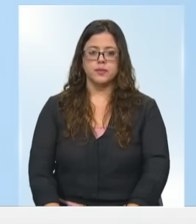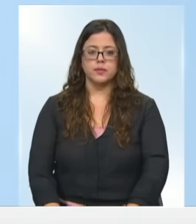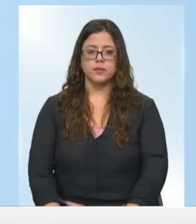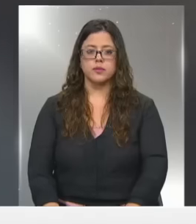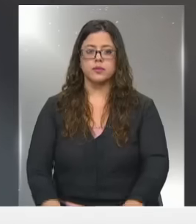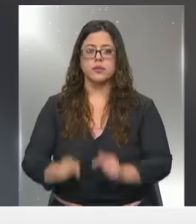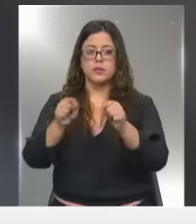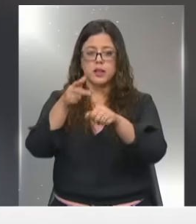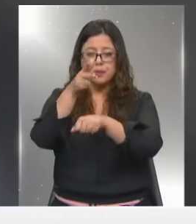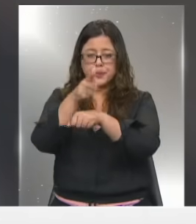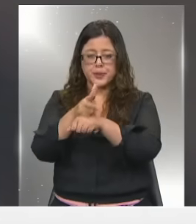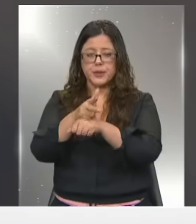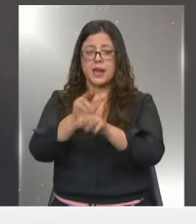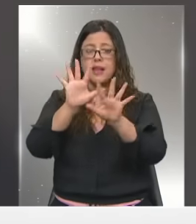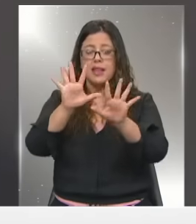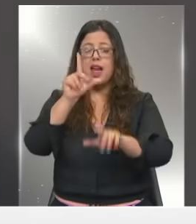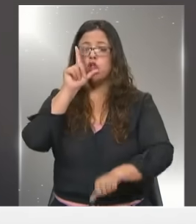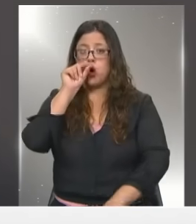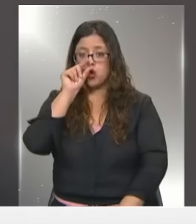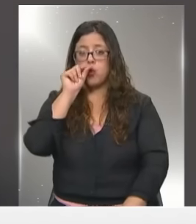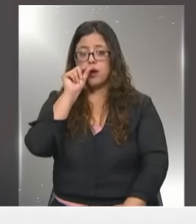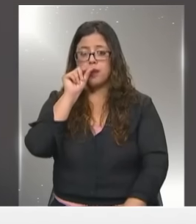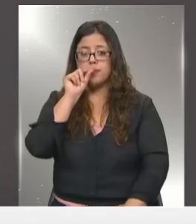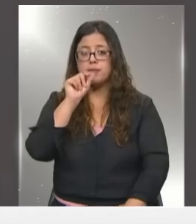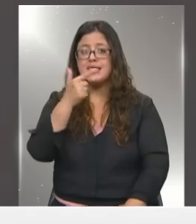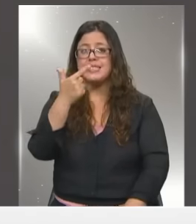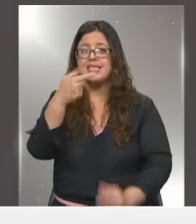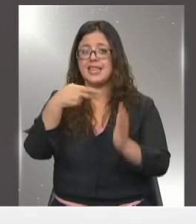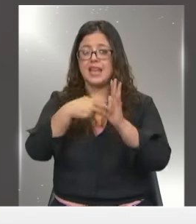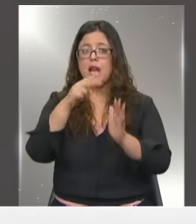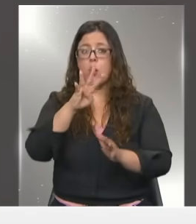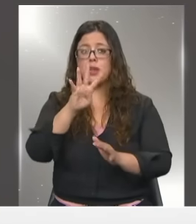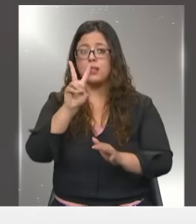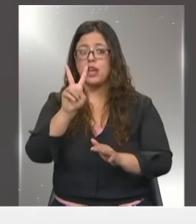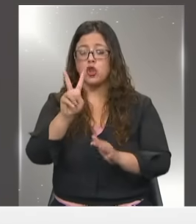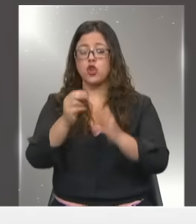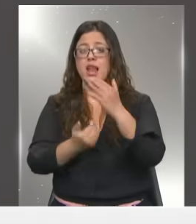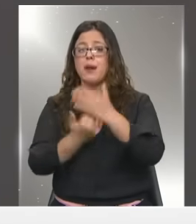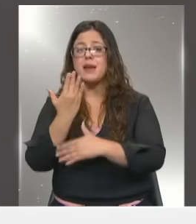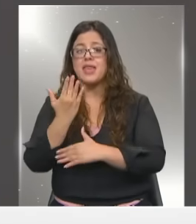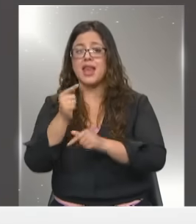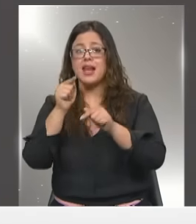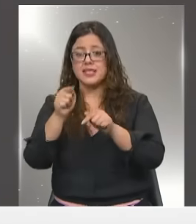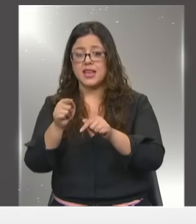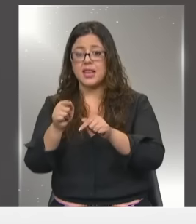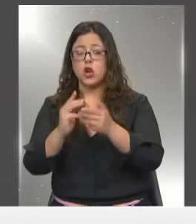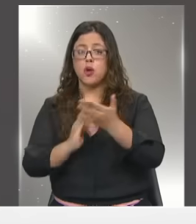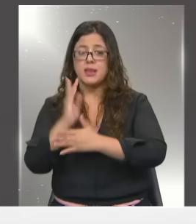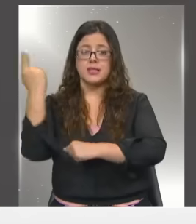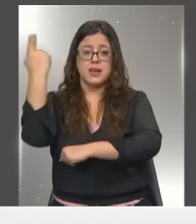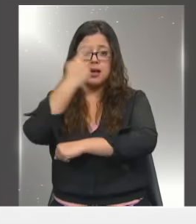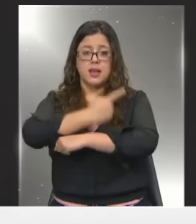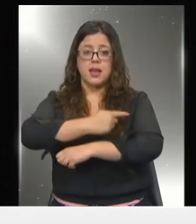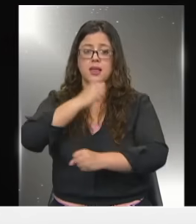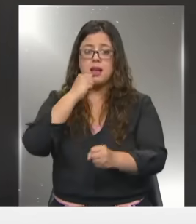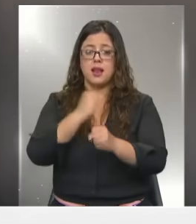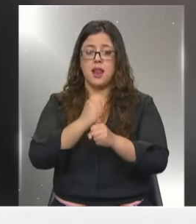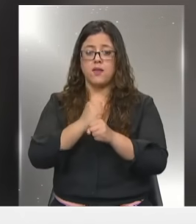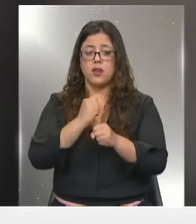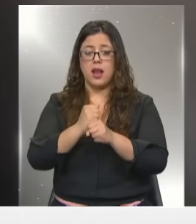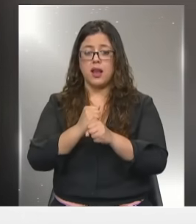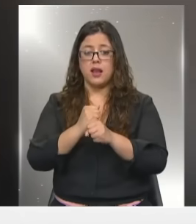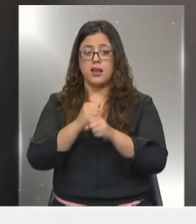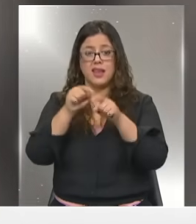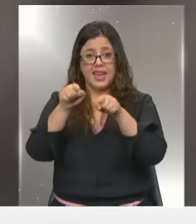Este registro es del 10 de octubre. Son las 7:42 de la mañana y así comienza su jornada laboral. Ese